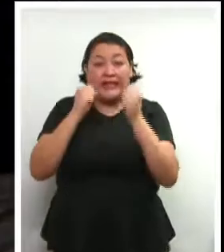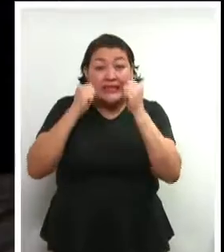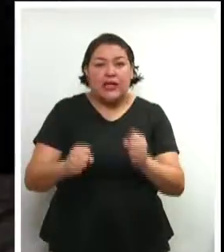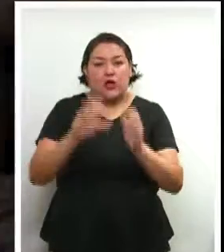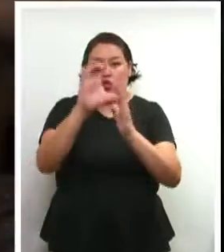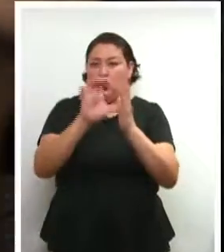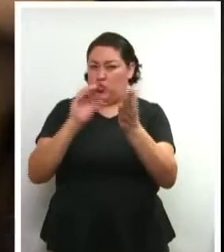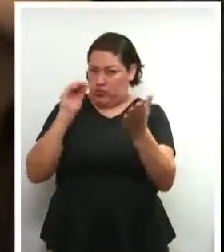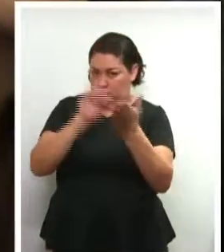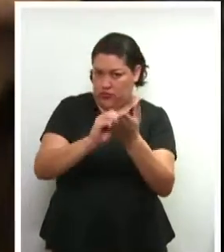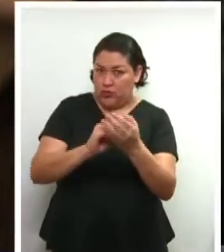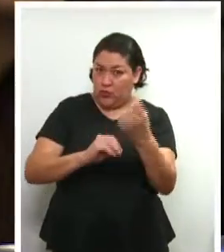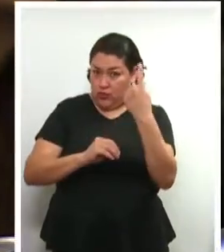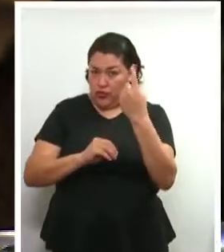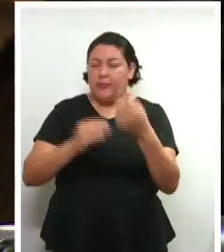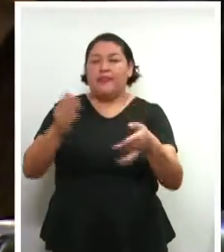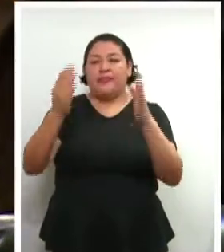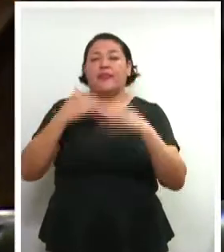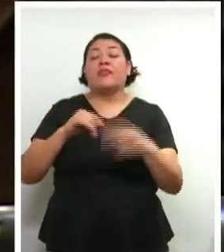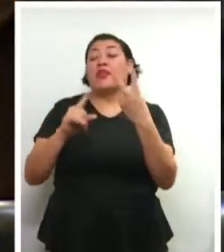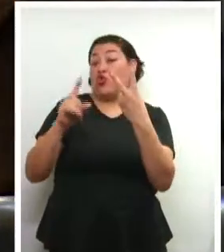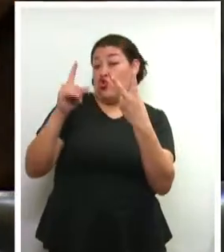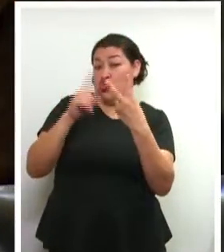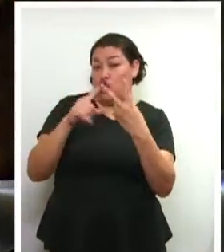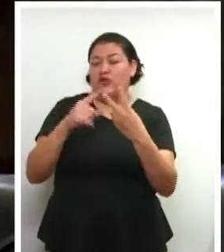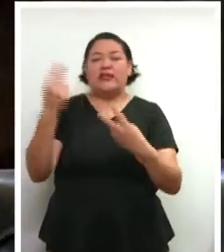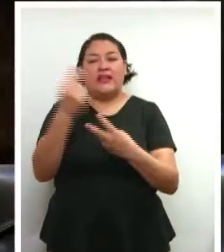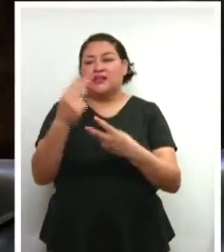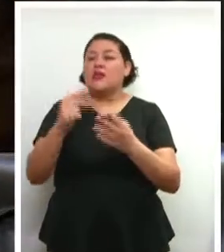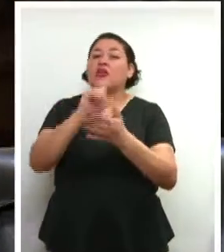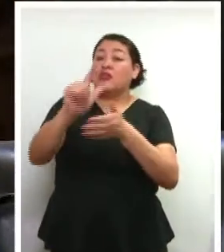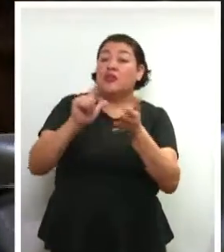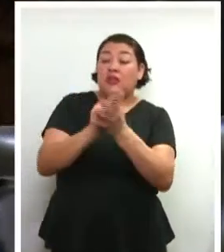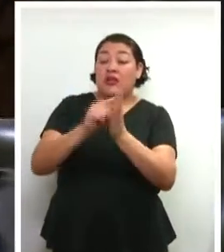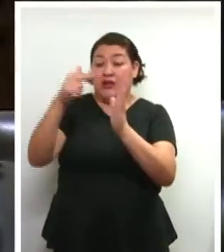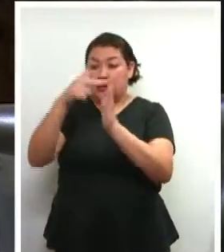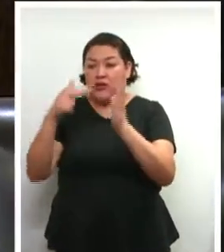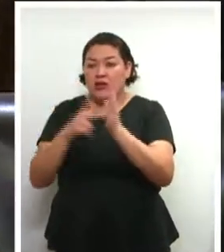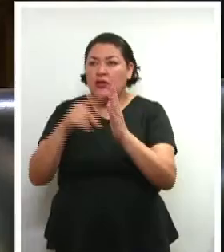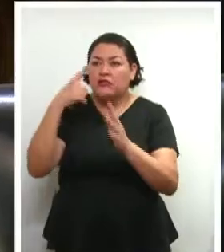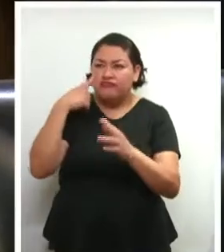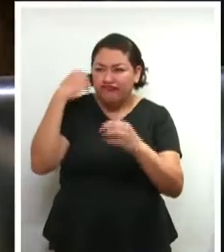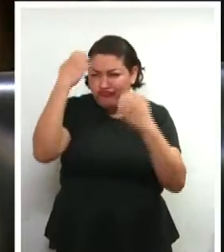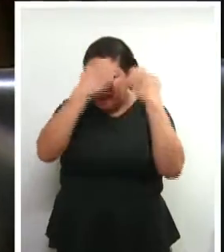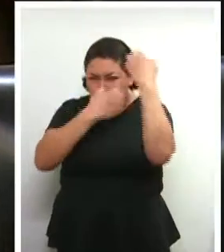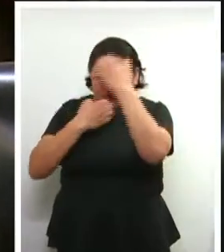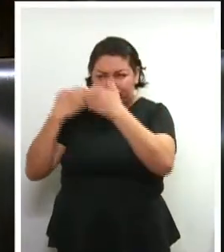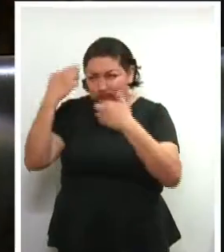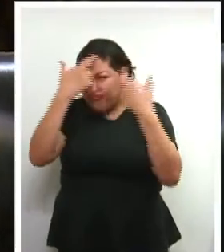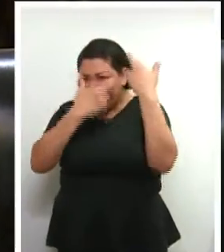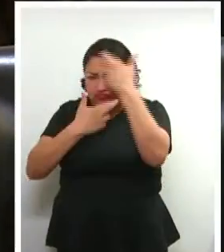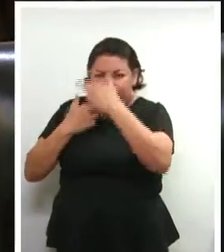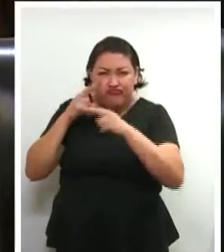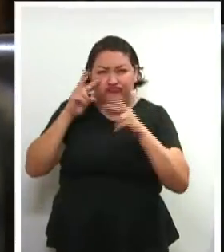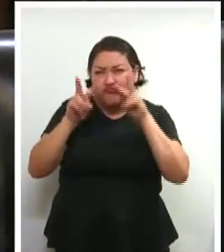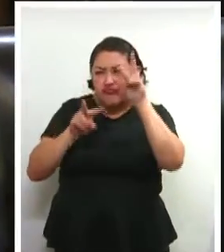con la propuesta para un sistema de evaluación de leyes y reglamentos. Tenemos que hacer aquí un ejercicio